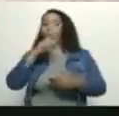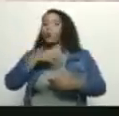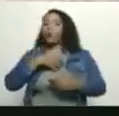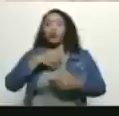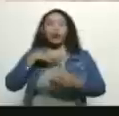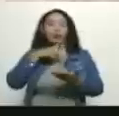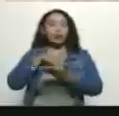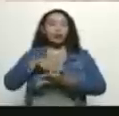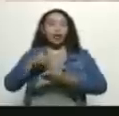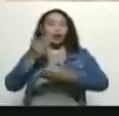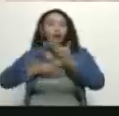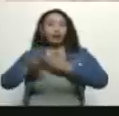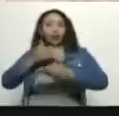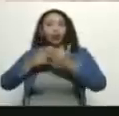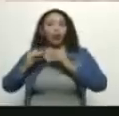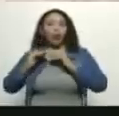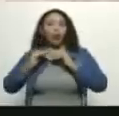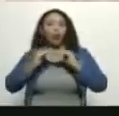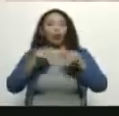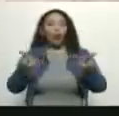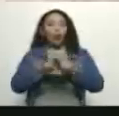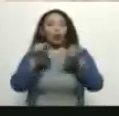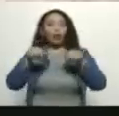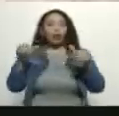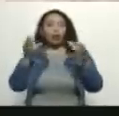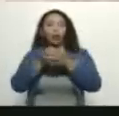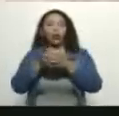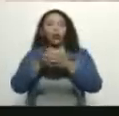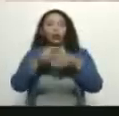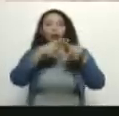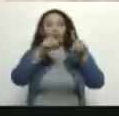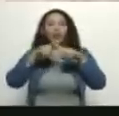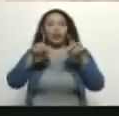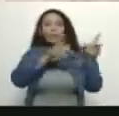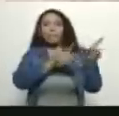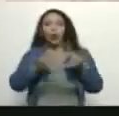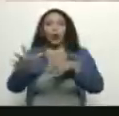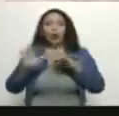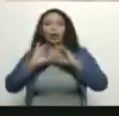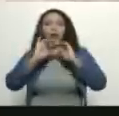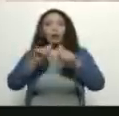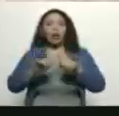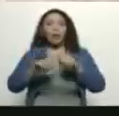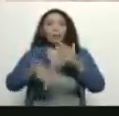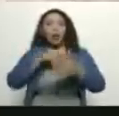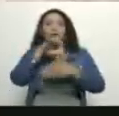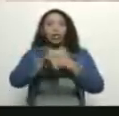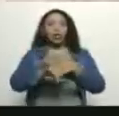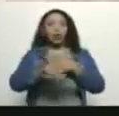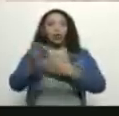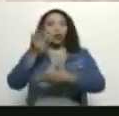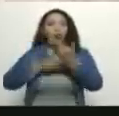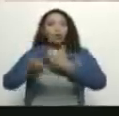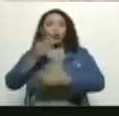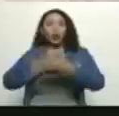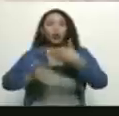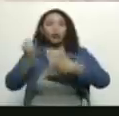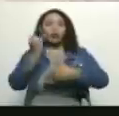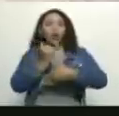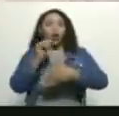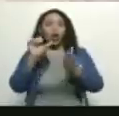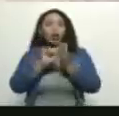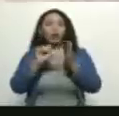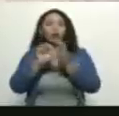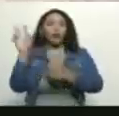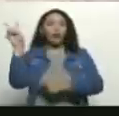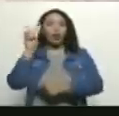de la cooperación mutua de esta conferencia a través de los diferentes programas, iniciativas y proyectos de cooperación iberoamericanos en donde